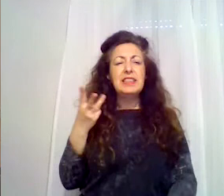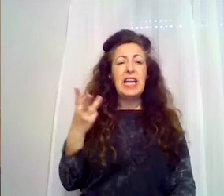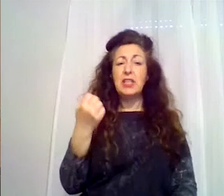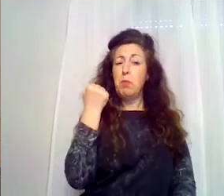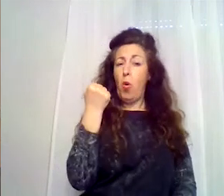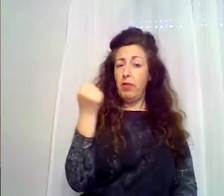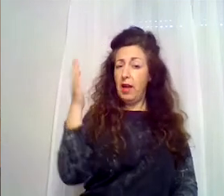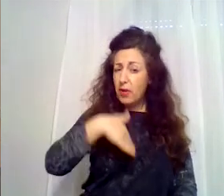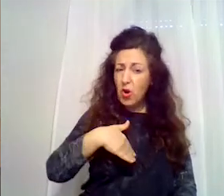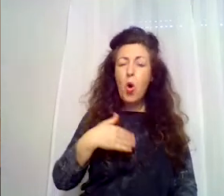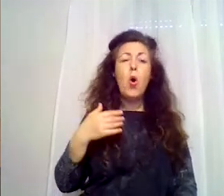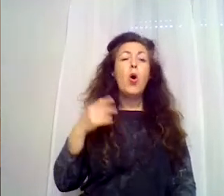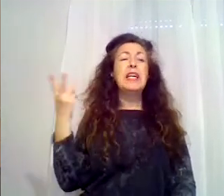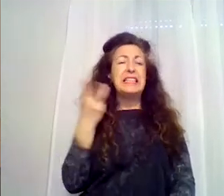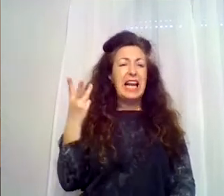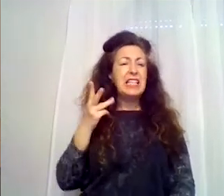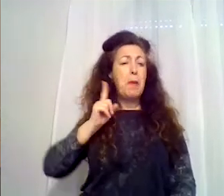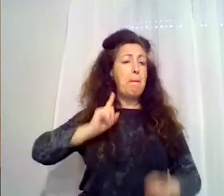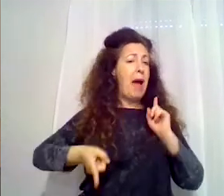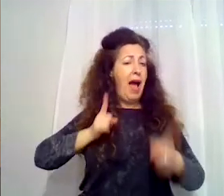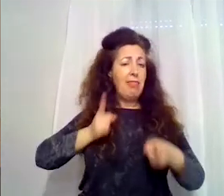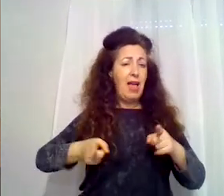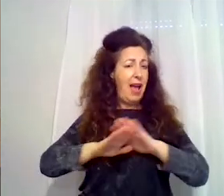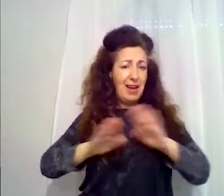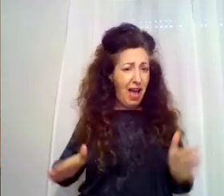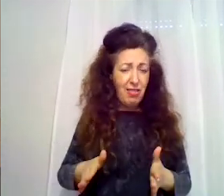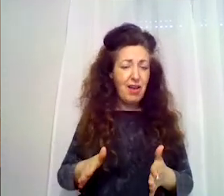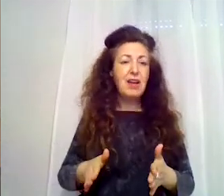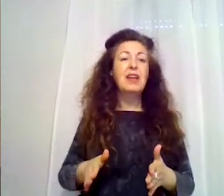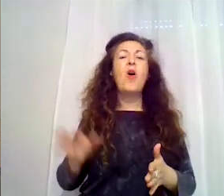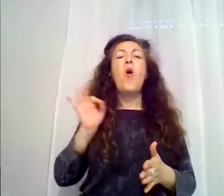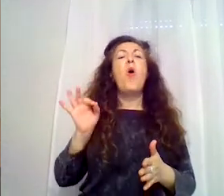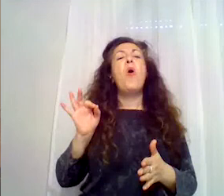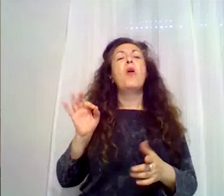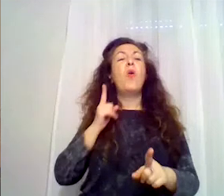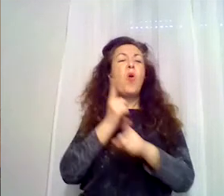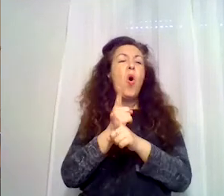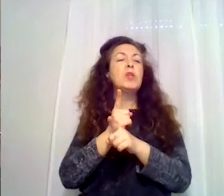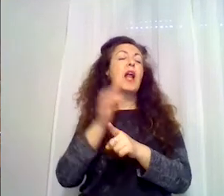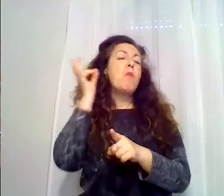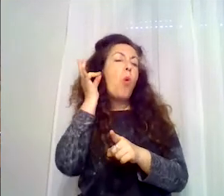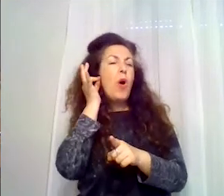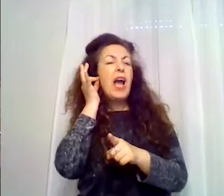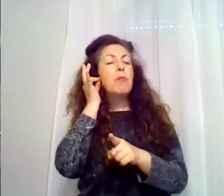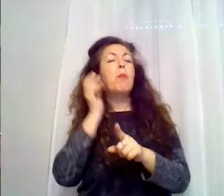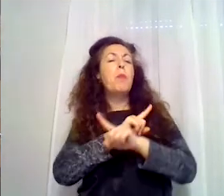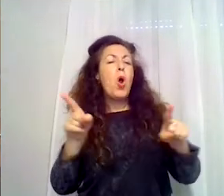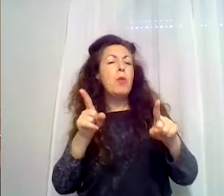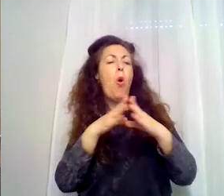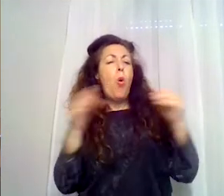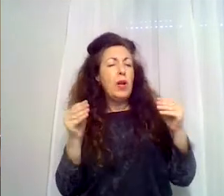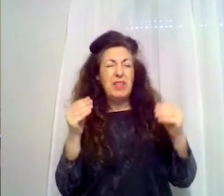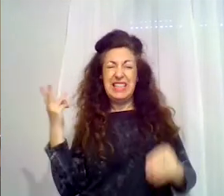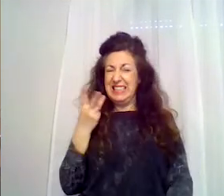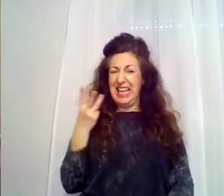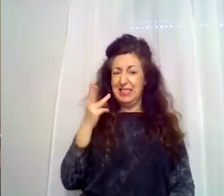ámbito discrecional en el que cualquiera de nosotros nos movemos? Muy bien. Bueno, evidentemente en la segunda